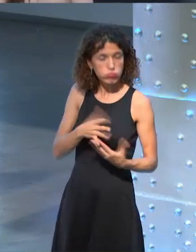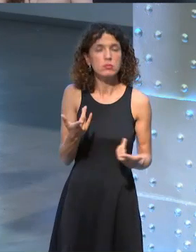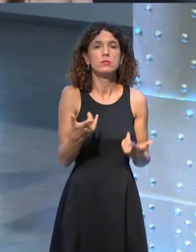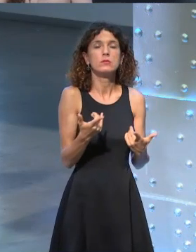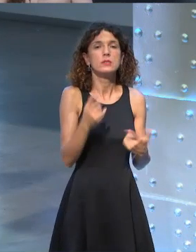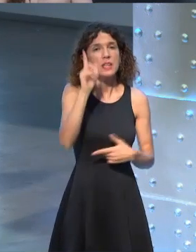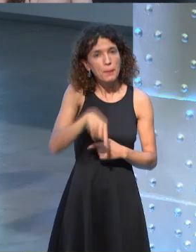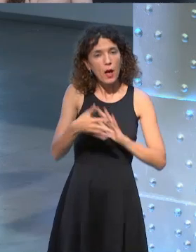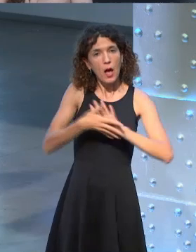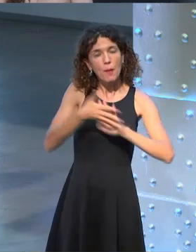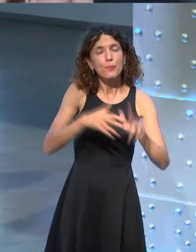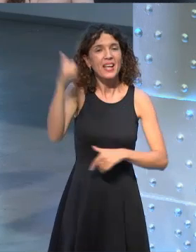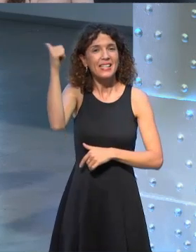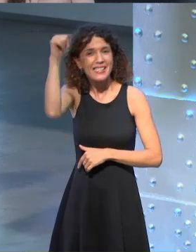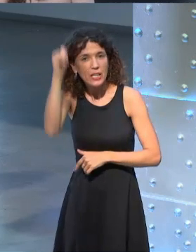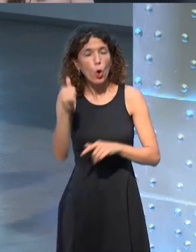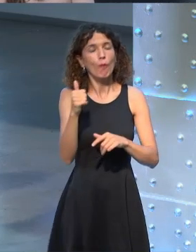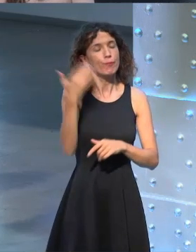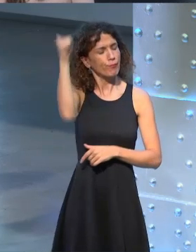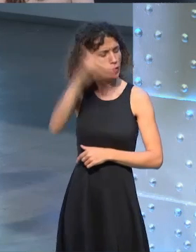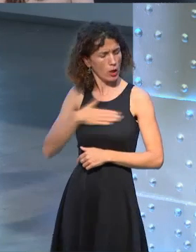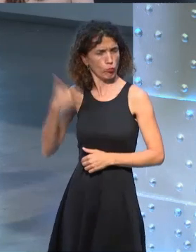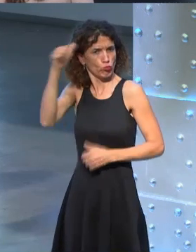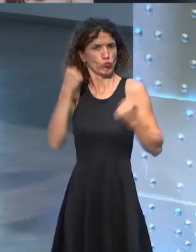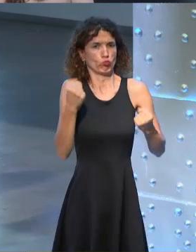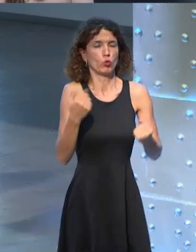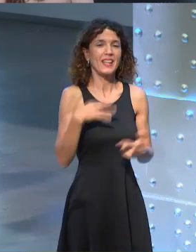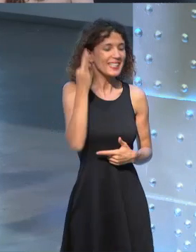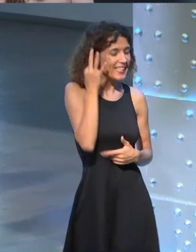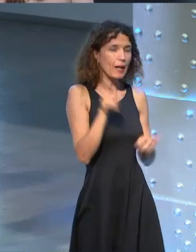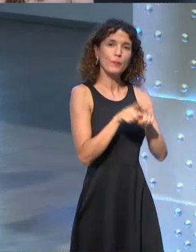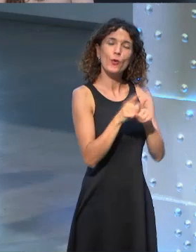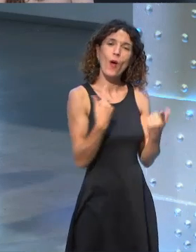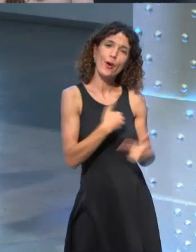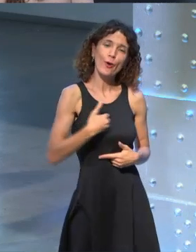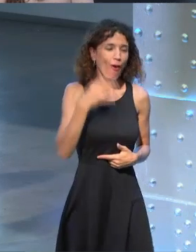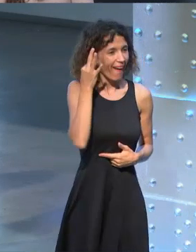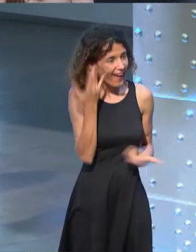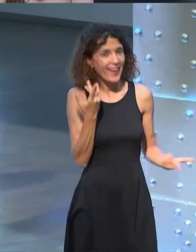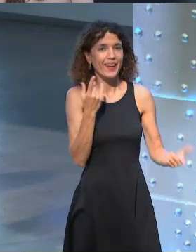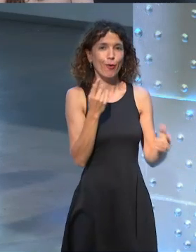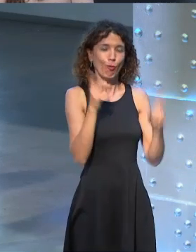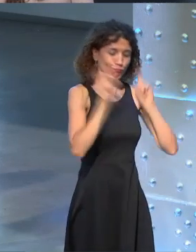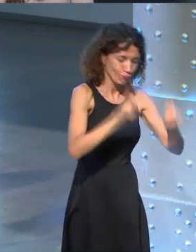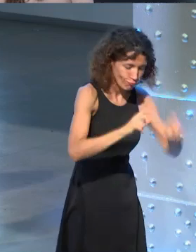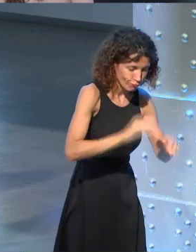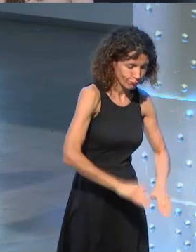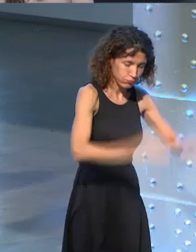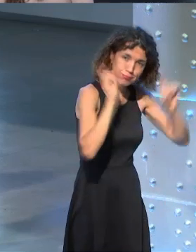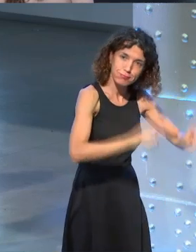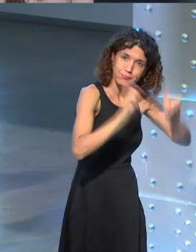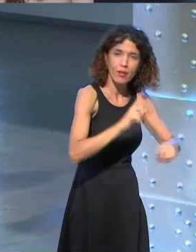con el hecho de que los chicos quieren ser más chicos que nadie, identificarse más con el rol de género que les ha sido